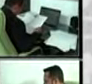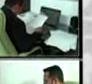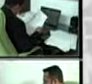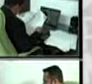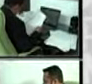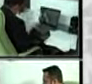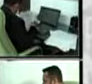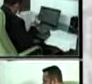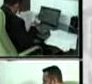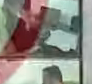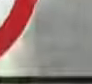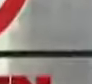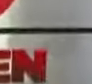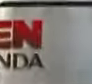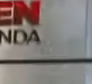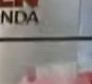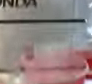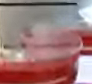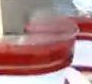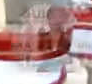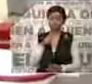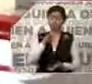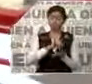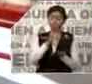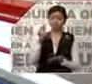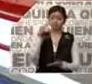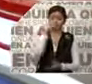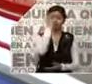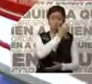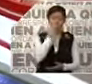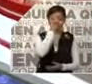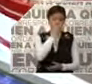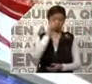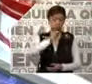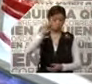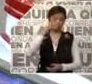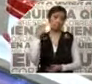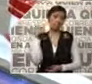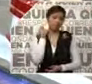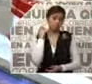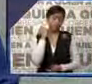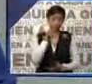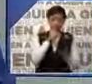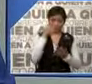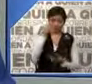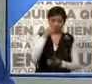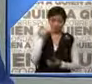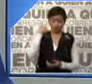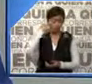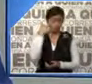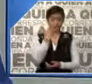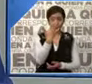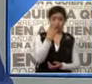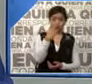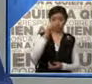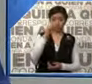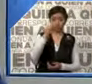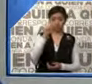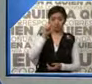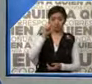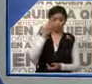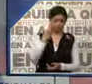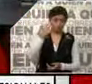5166-2313. Sí, muchas gracias al Colegio de Profesionales en Derecho. Ellos le estarán respondiendo en el 5166-2313 o bien